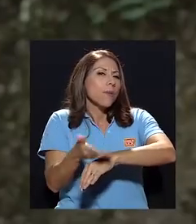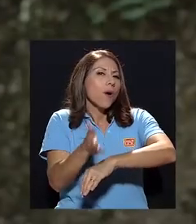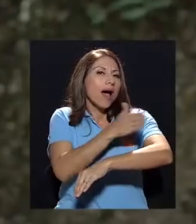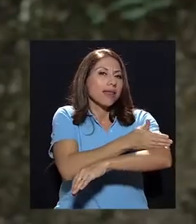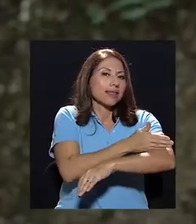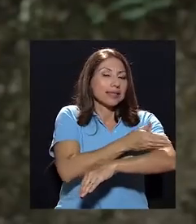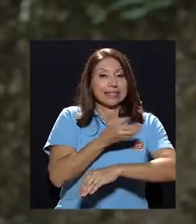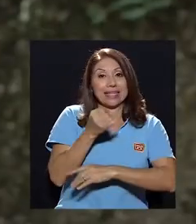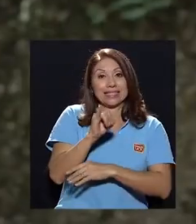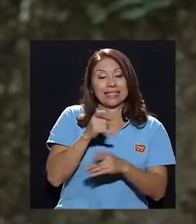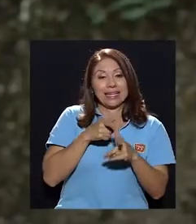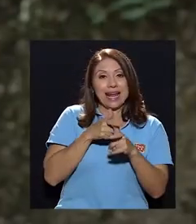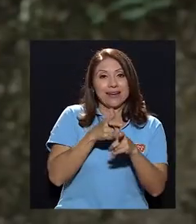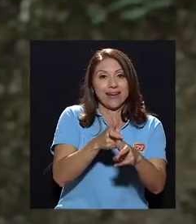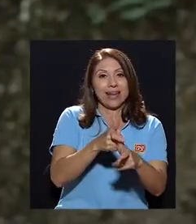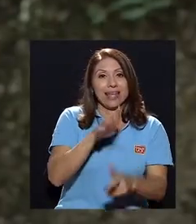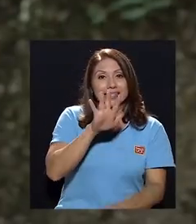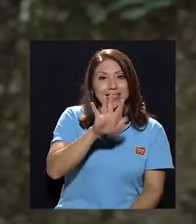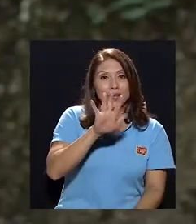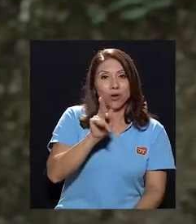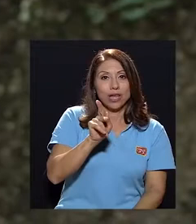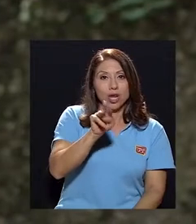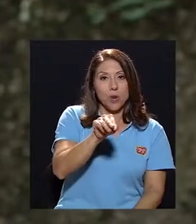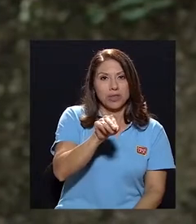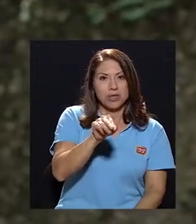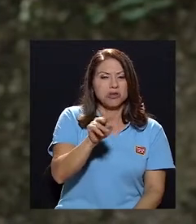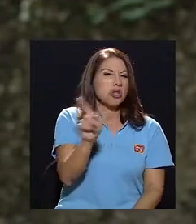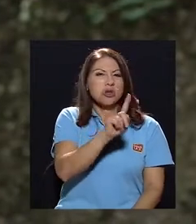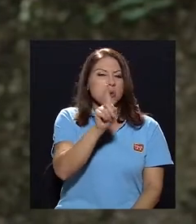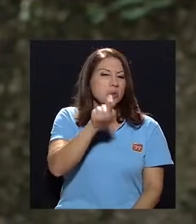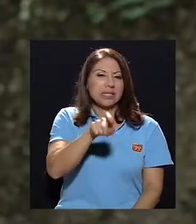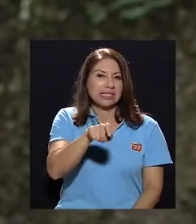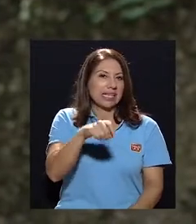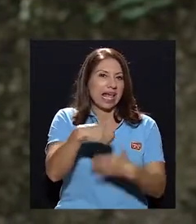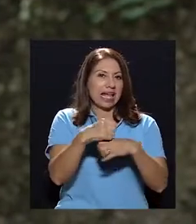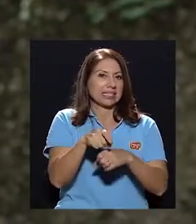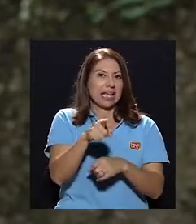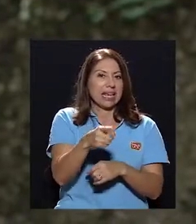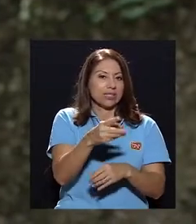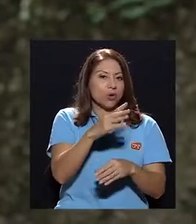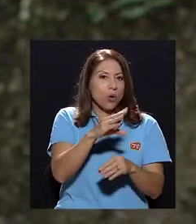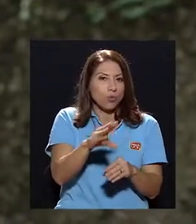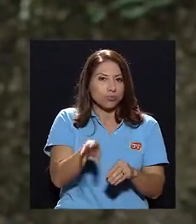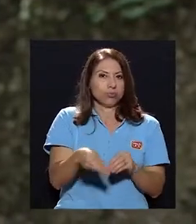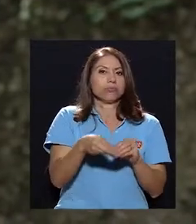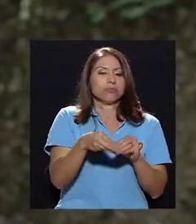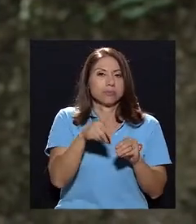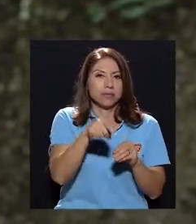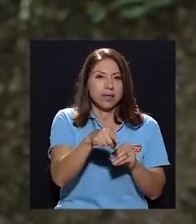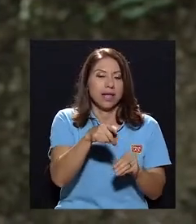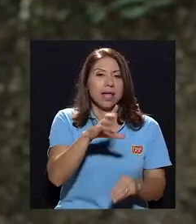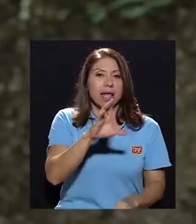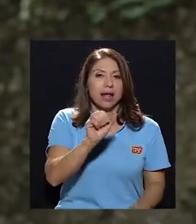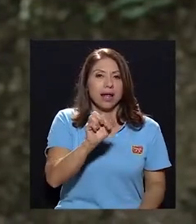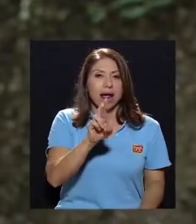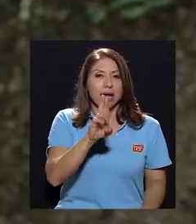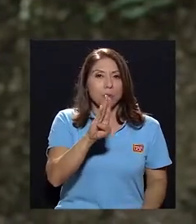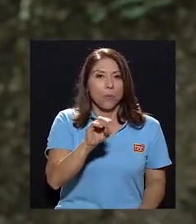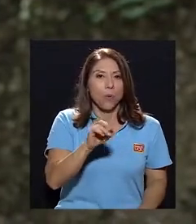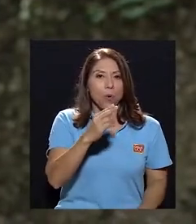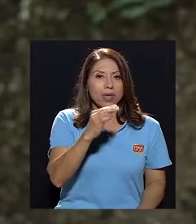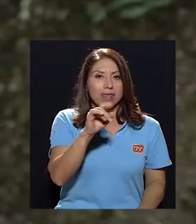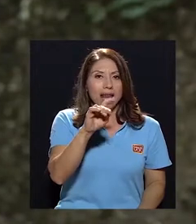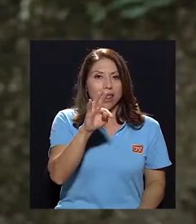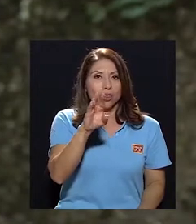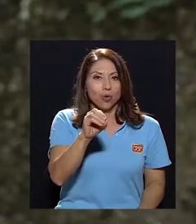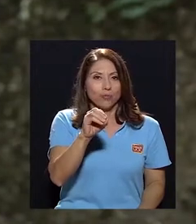para una carrera de 5 kilómetros, casi que no es necesario hacer esa carga de carbohidrato, ¿verdad? Esa carga de carbohidrato se hace cuando la